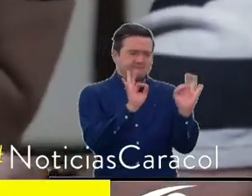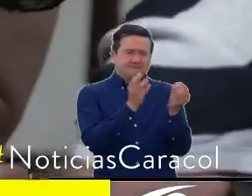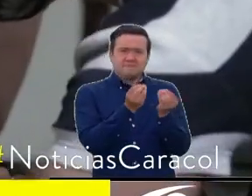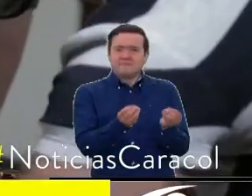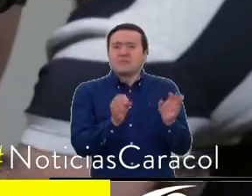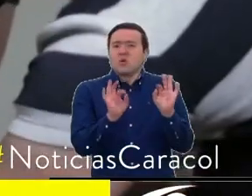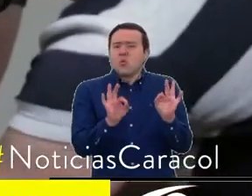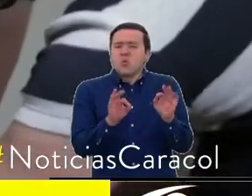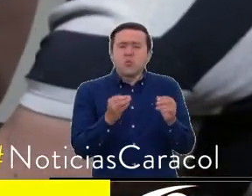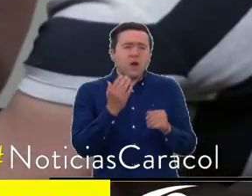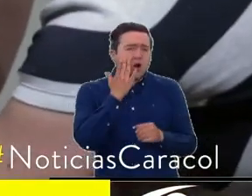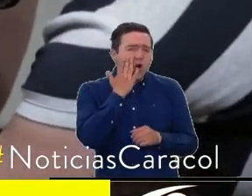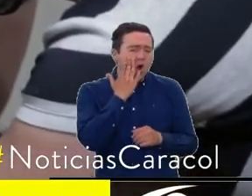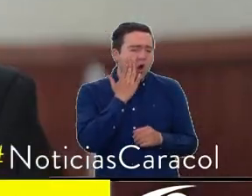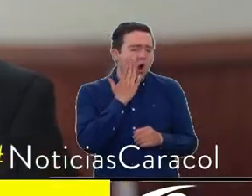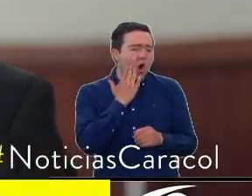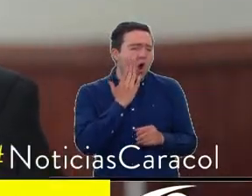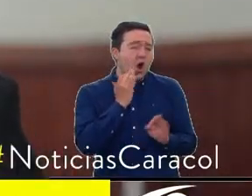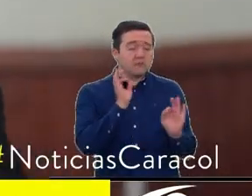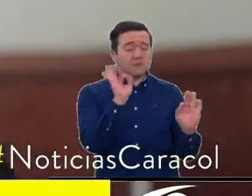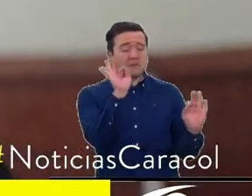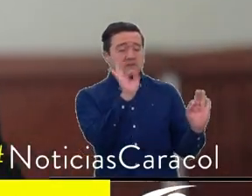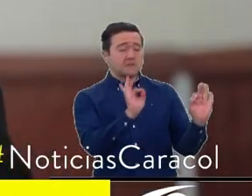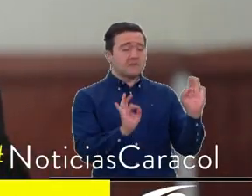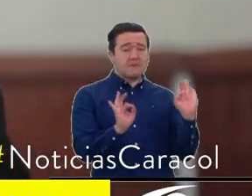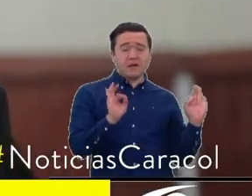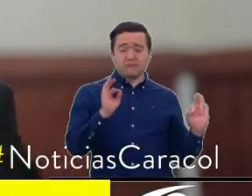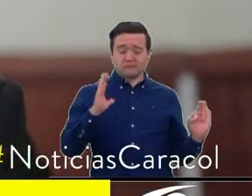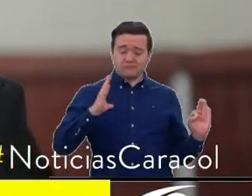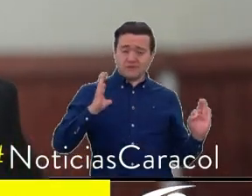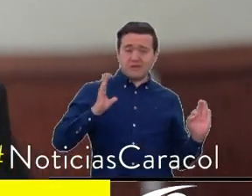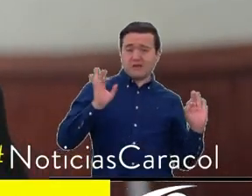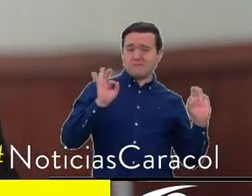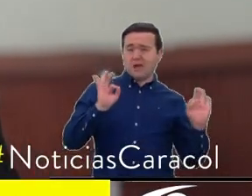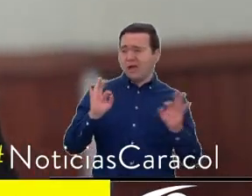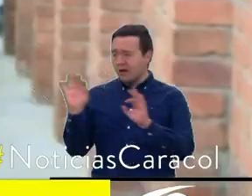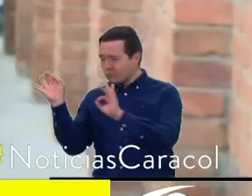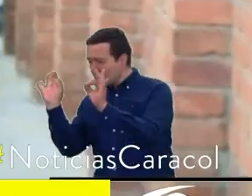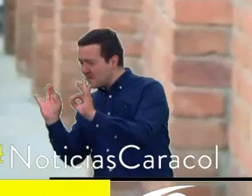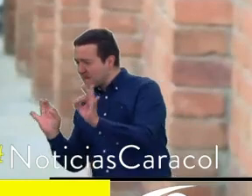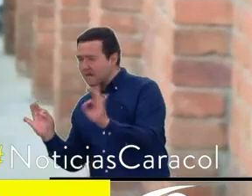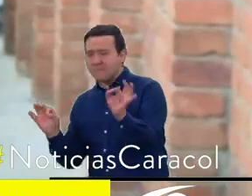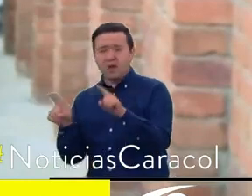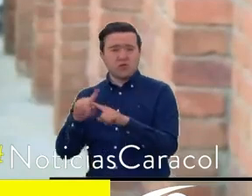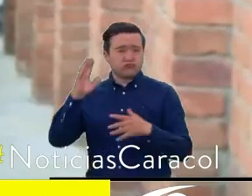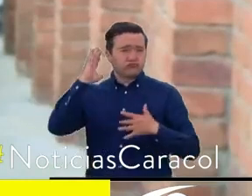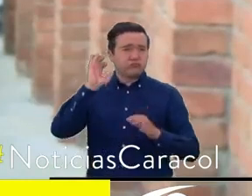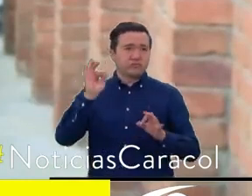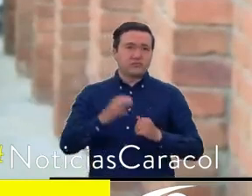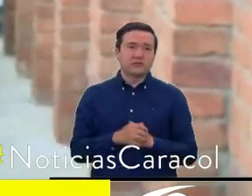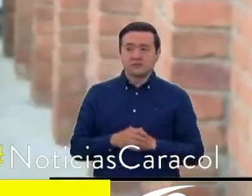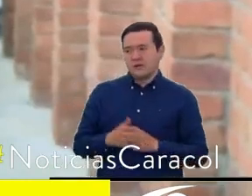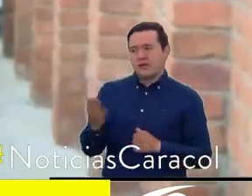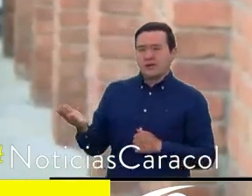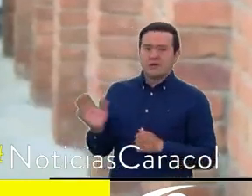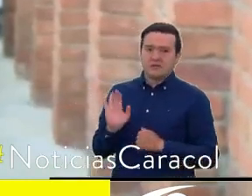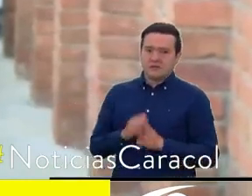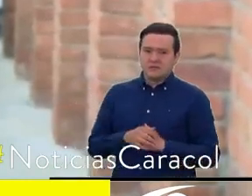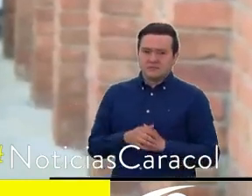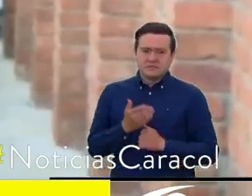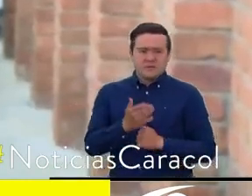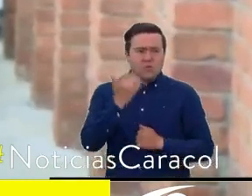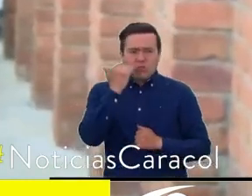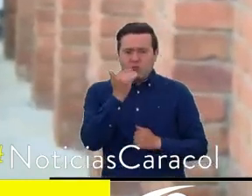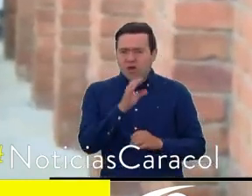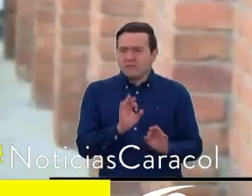Quedaron emperipollados, relucientes y más bañados que nunca. Ella era una candidata muy buena porque me respeta, me tiene